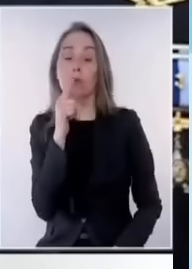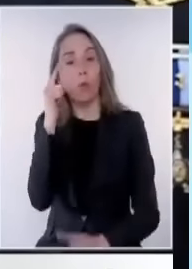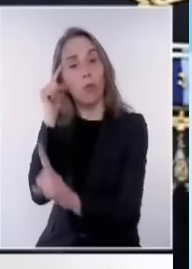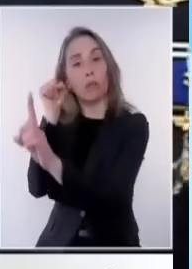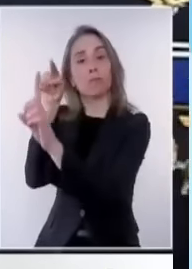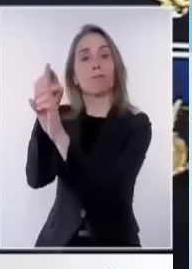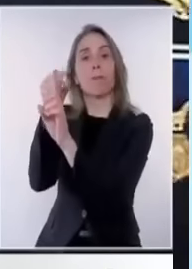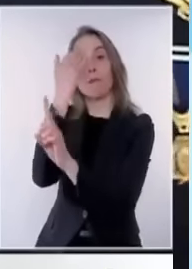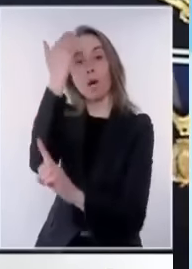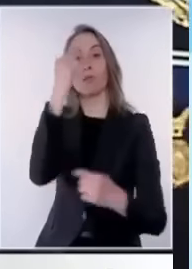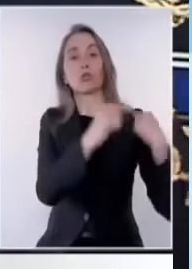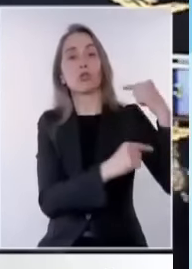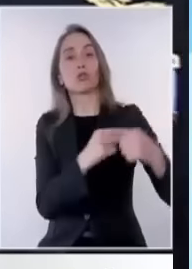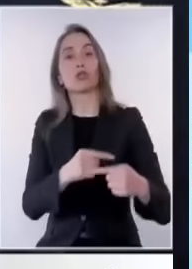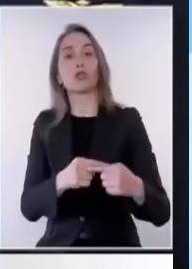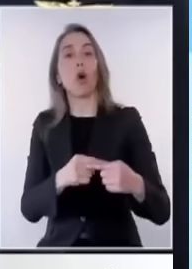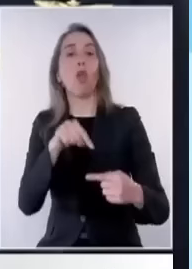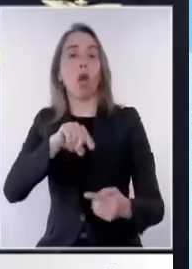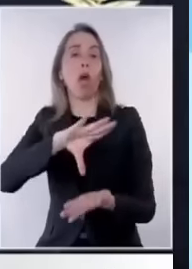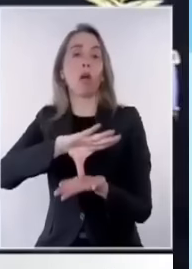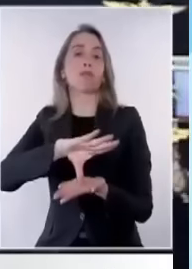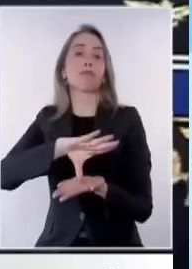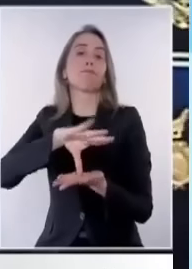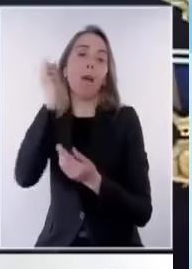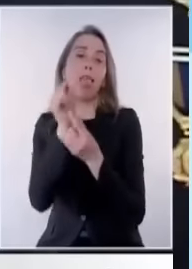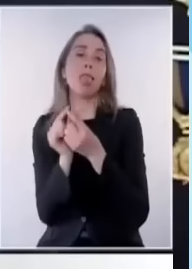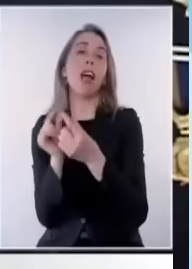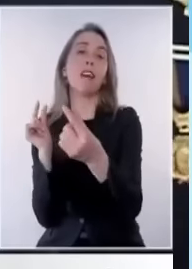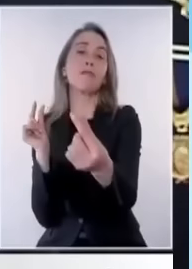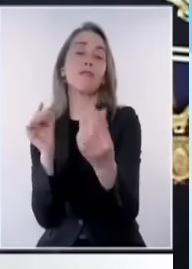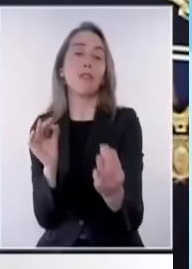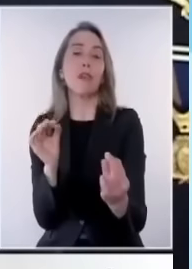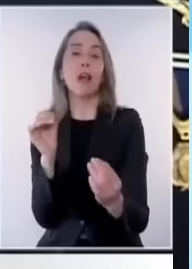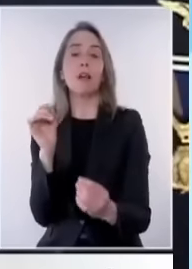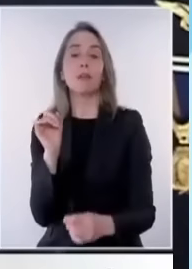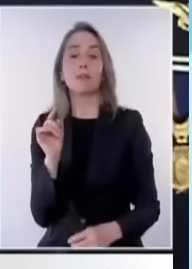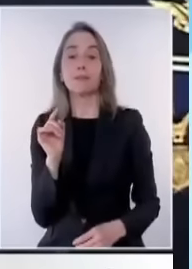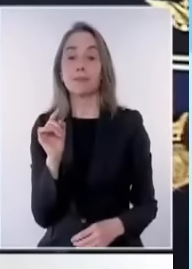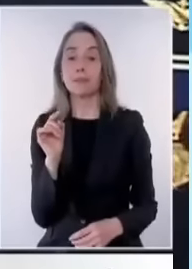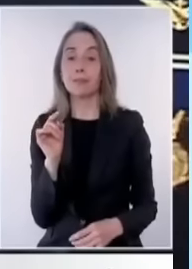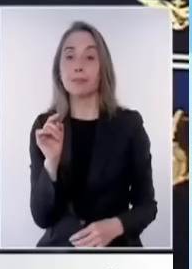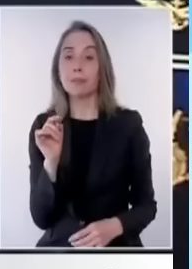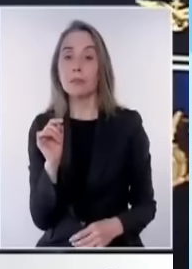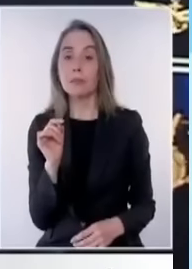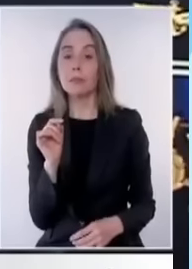un referente en la historia nacional, y creo que además con